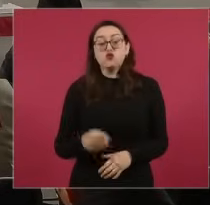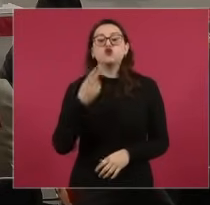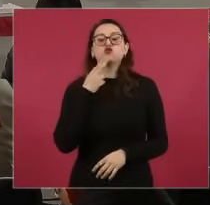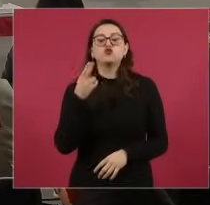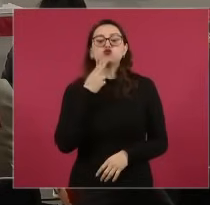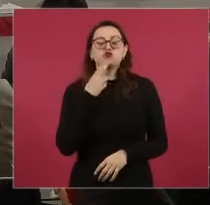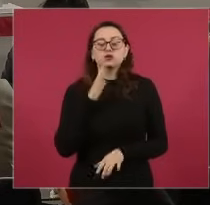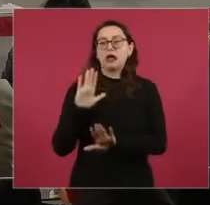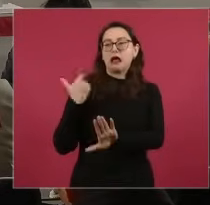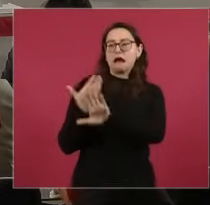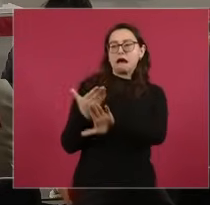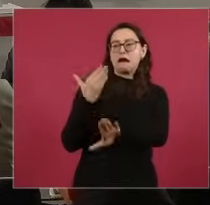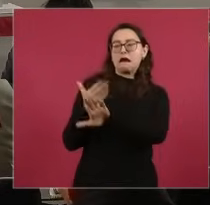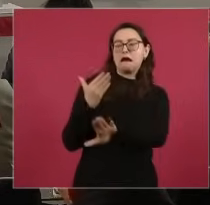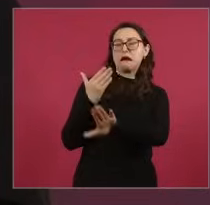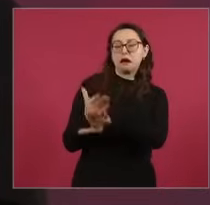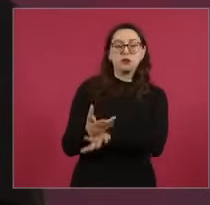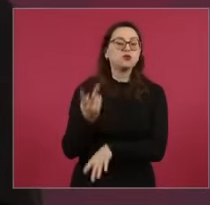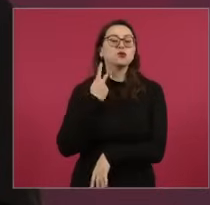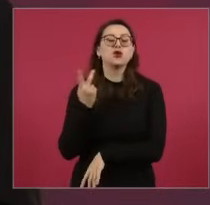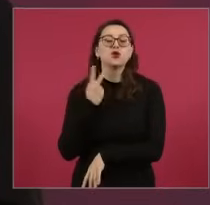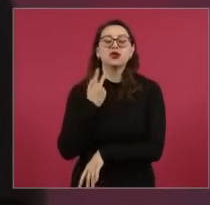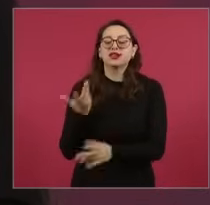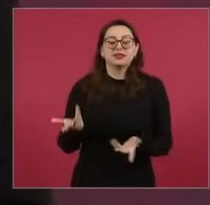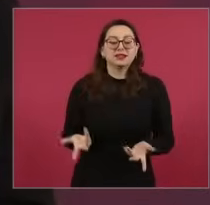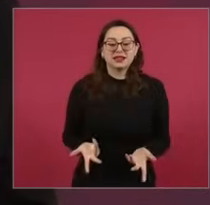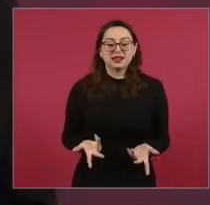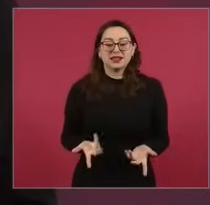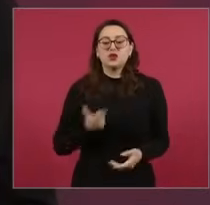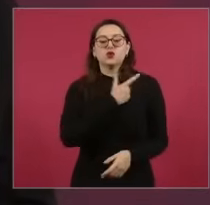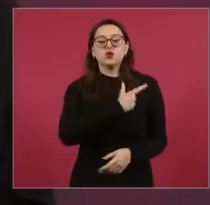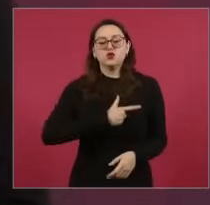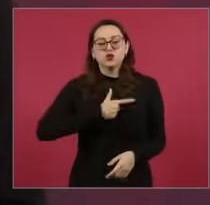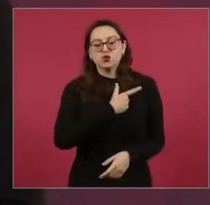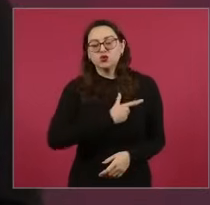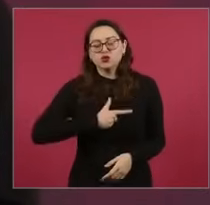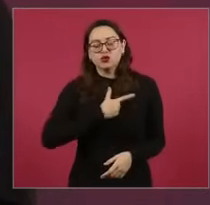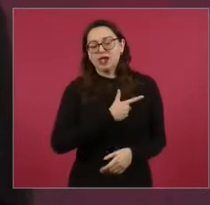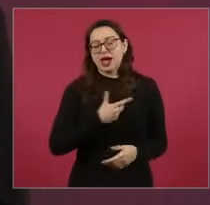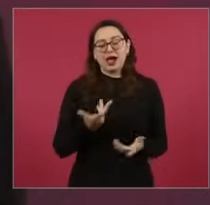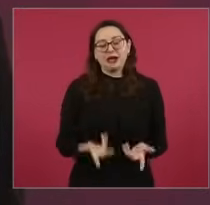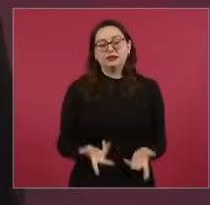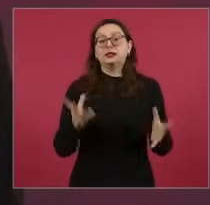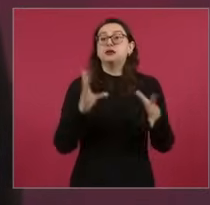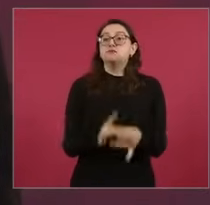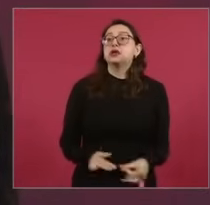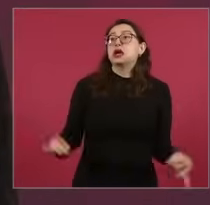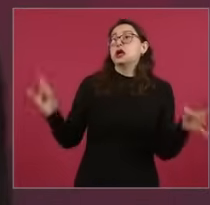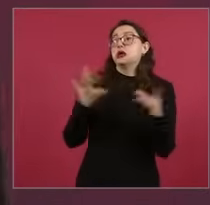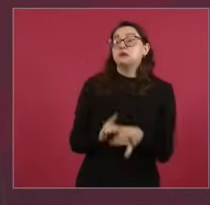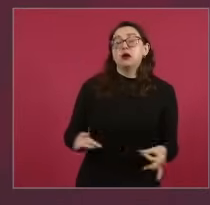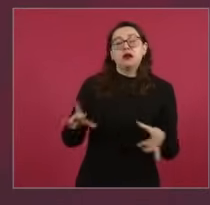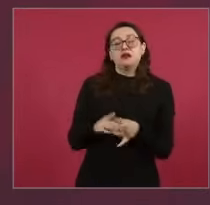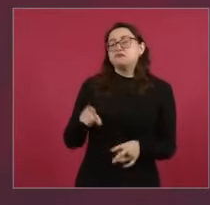les gusta mucho estar dando declaraciones. Ruedas de prensa,